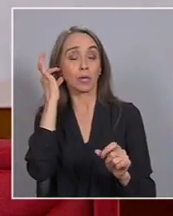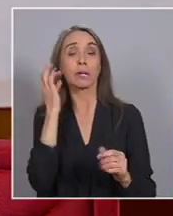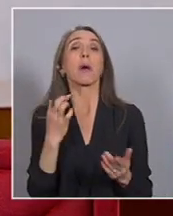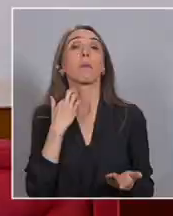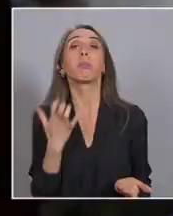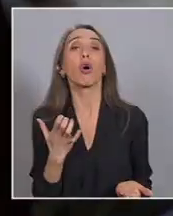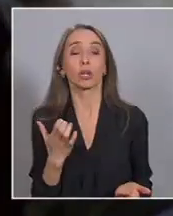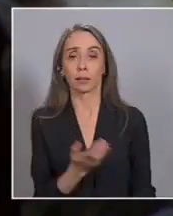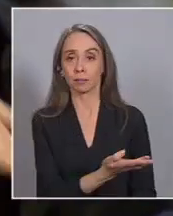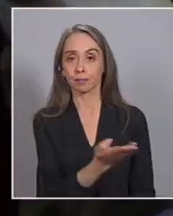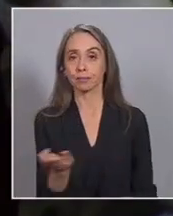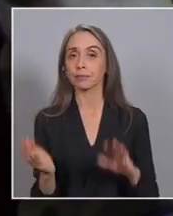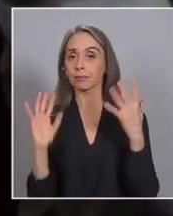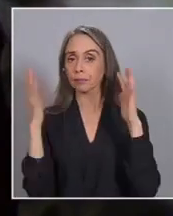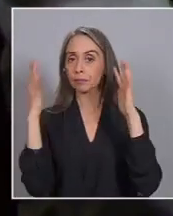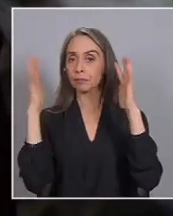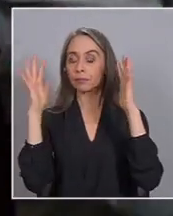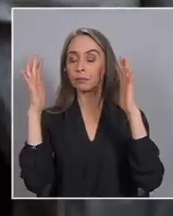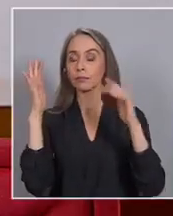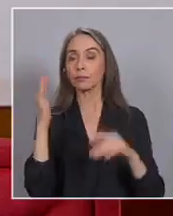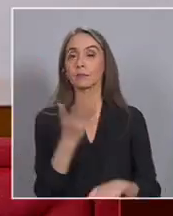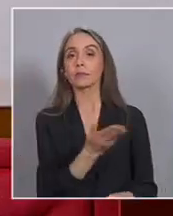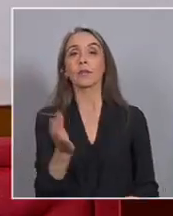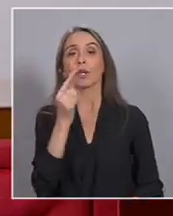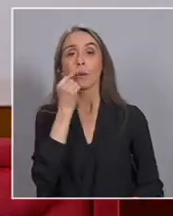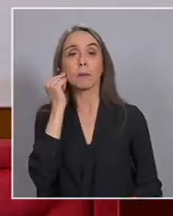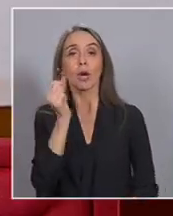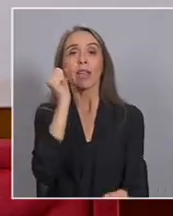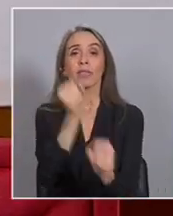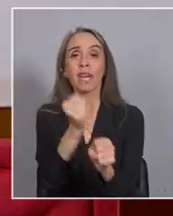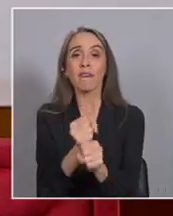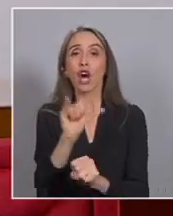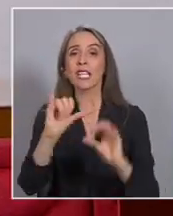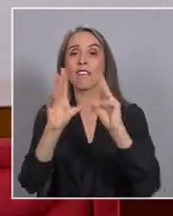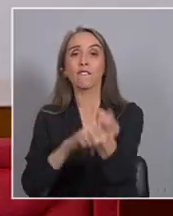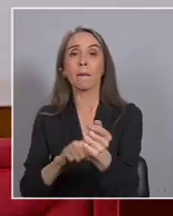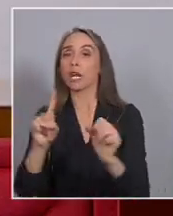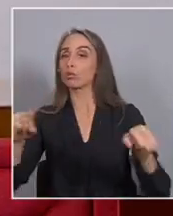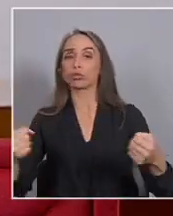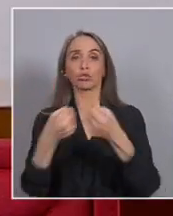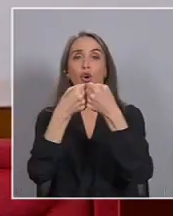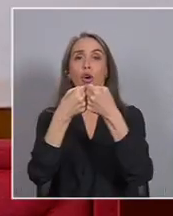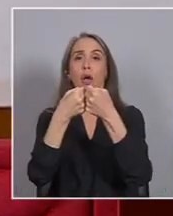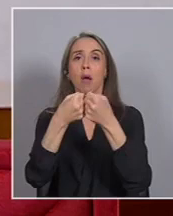Porque, estimados y estimadas, trabajo y familia no se pueden contraponer.